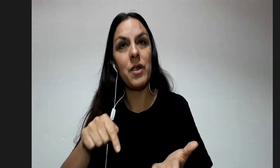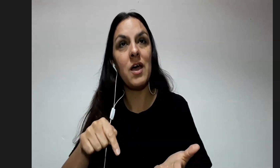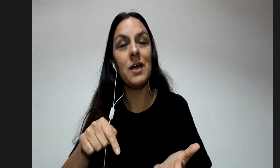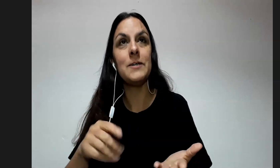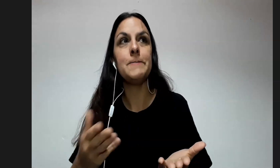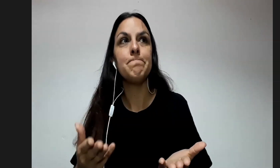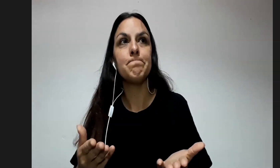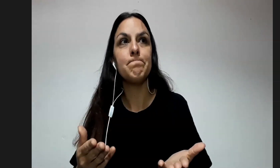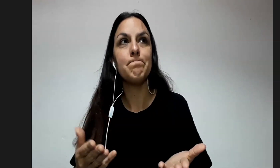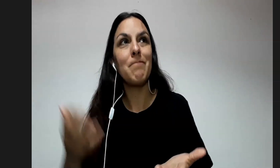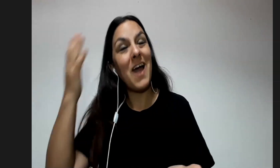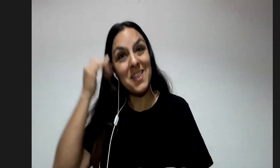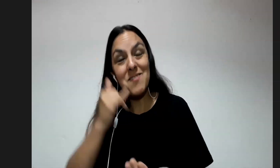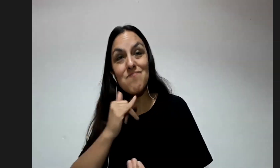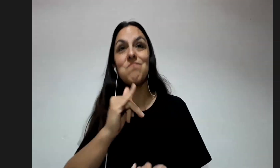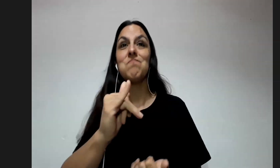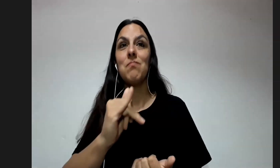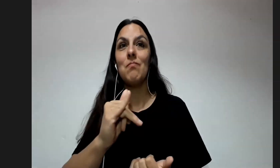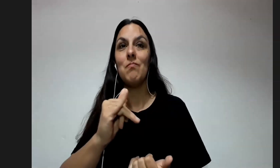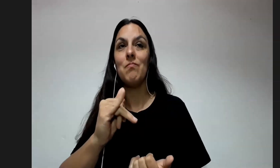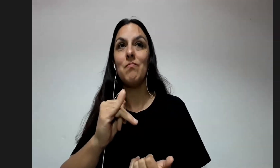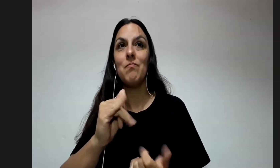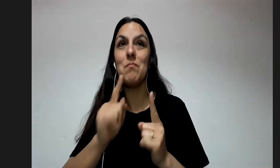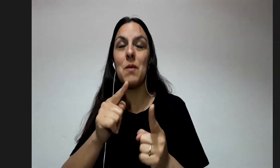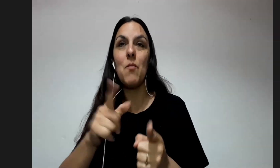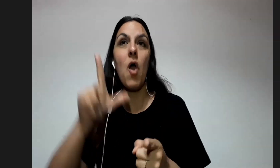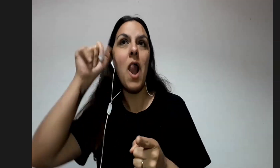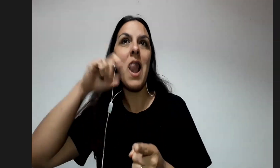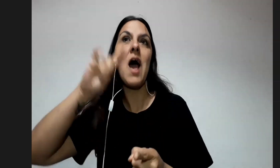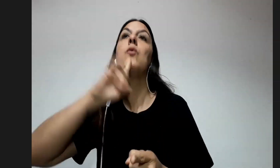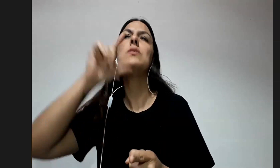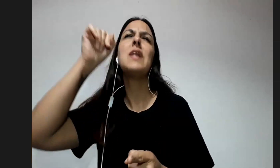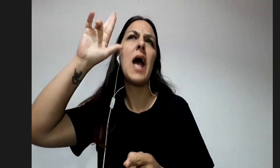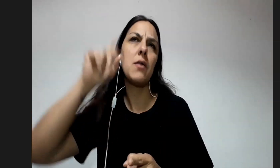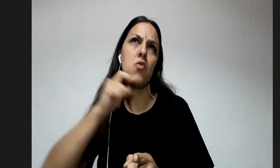estuvimos respondiendo, no sé si era a Lautaro que le estábamos respondiendo o a quién.